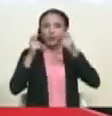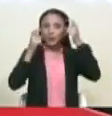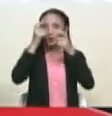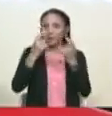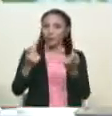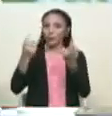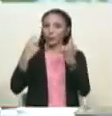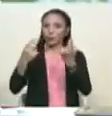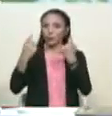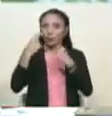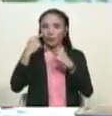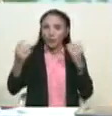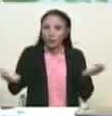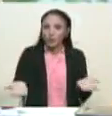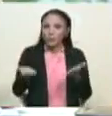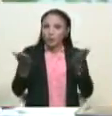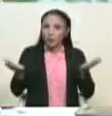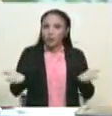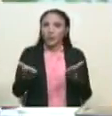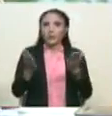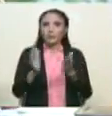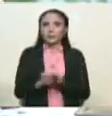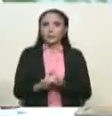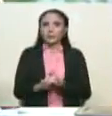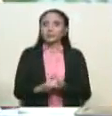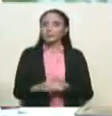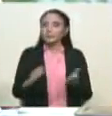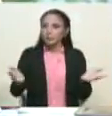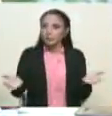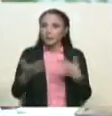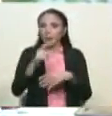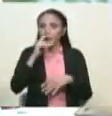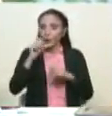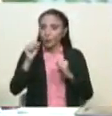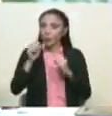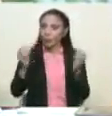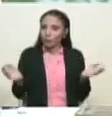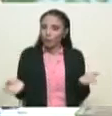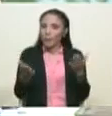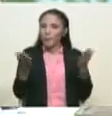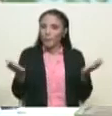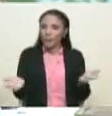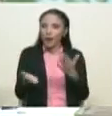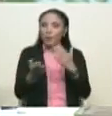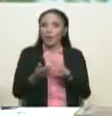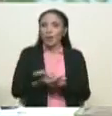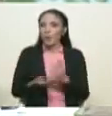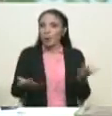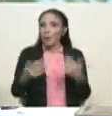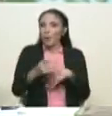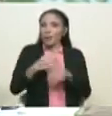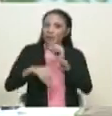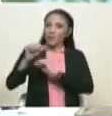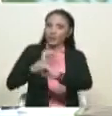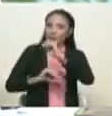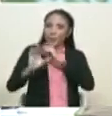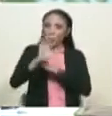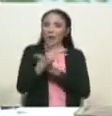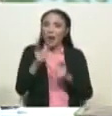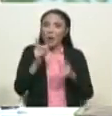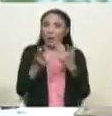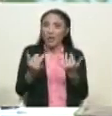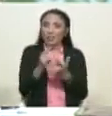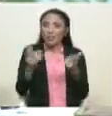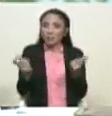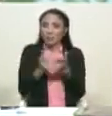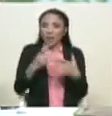quien insistía mucho. Nicolás, me decía, Nicolás, hay que luchar contra el minimalismo.